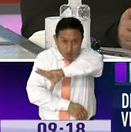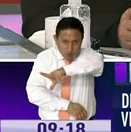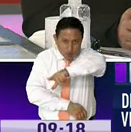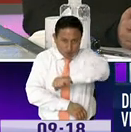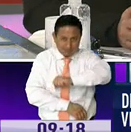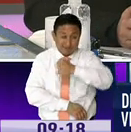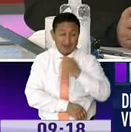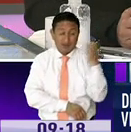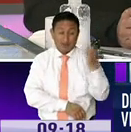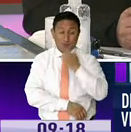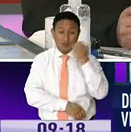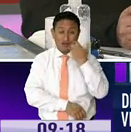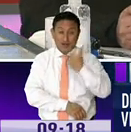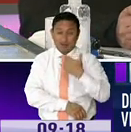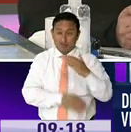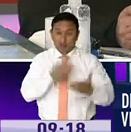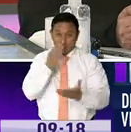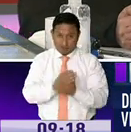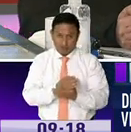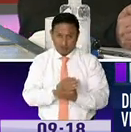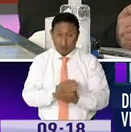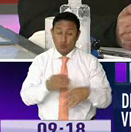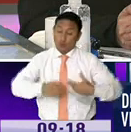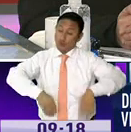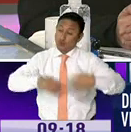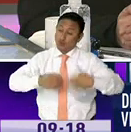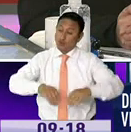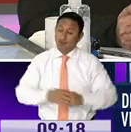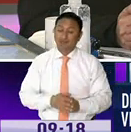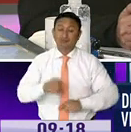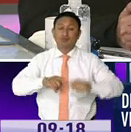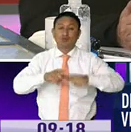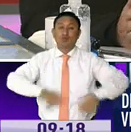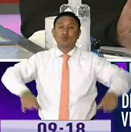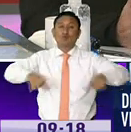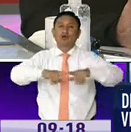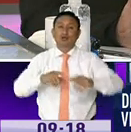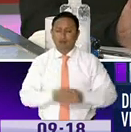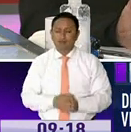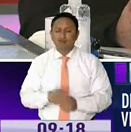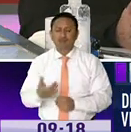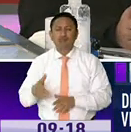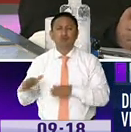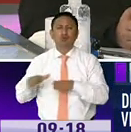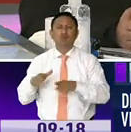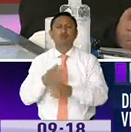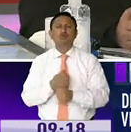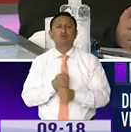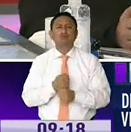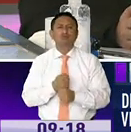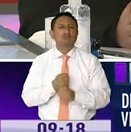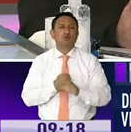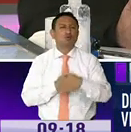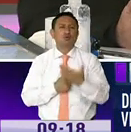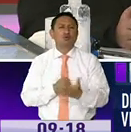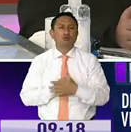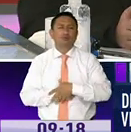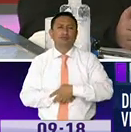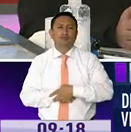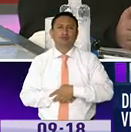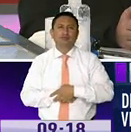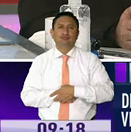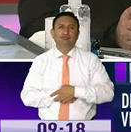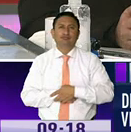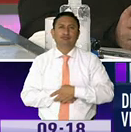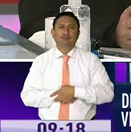de emergencia, el toque de queda, han hecho de las suyas en algunos puntos. ¿Cómo está la coordinación de seguridad para la ciudad